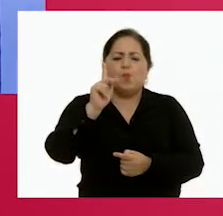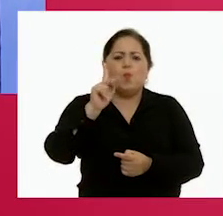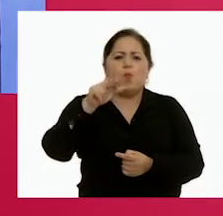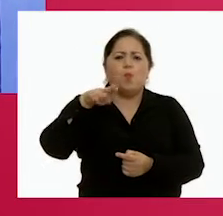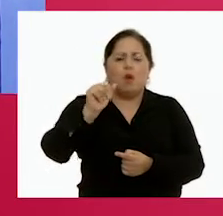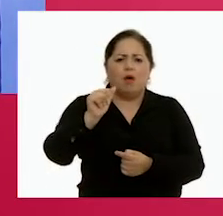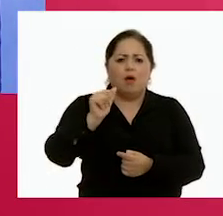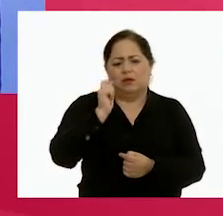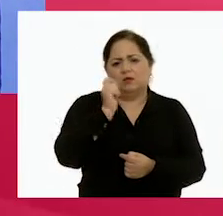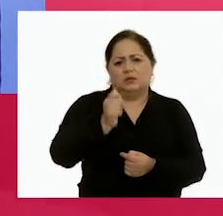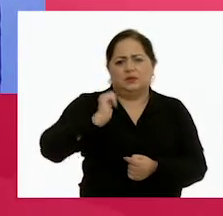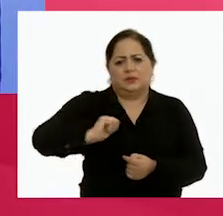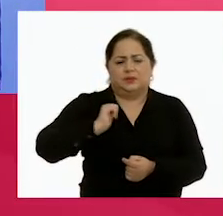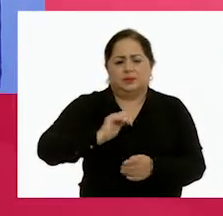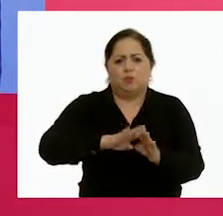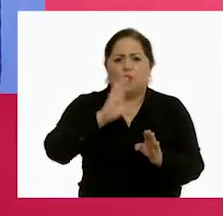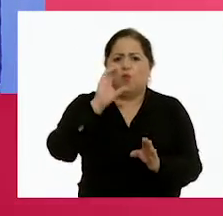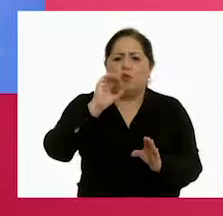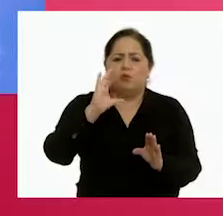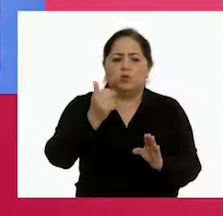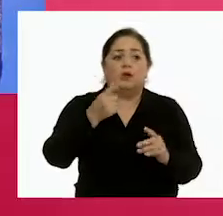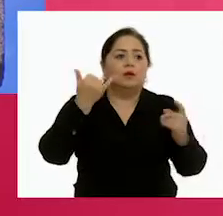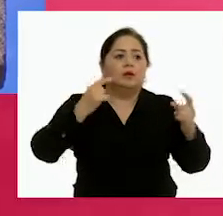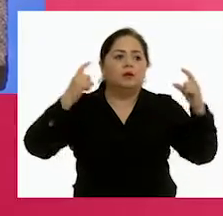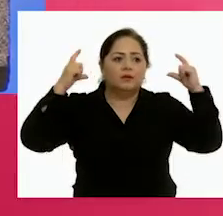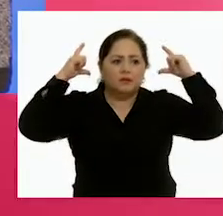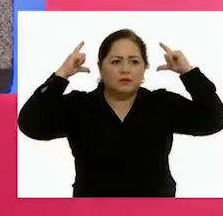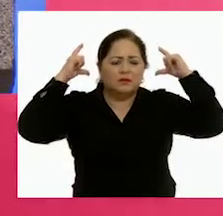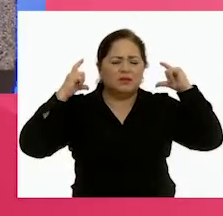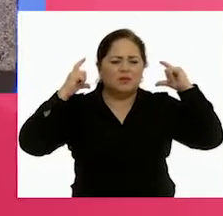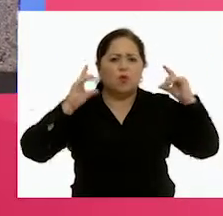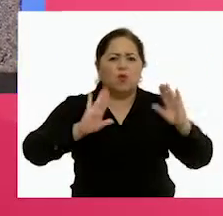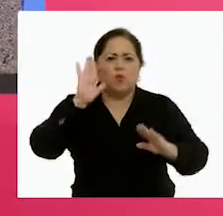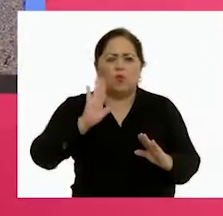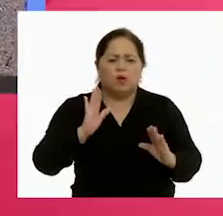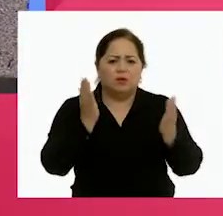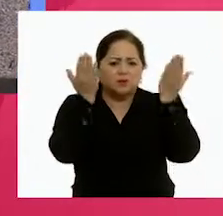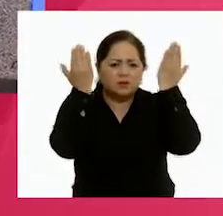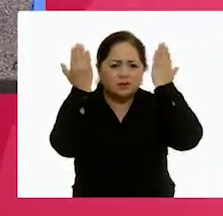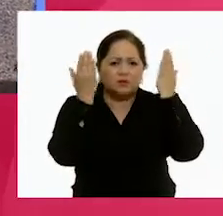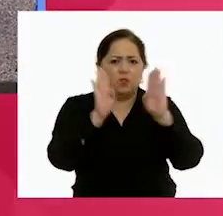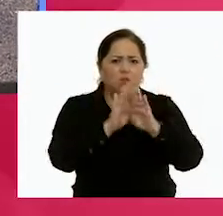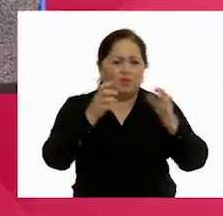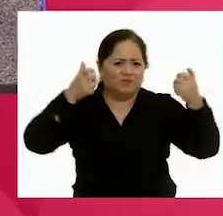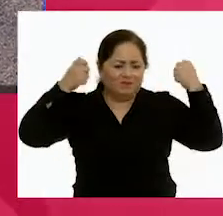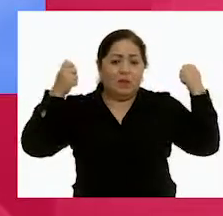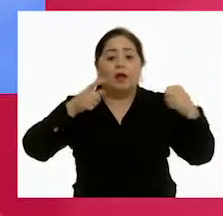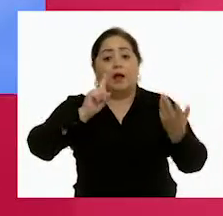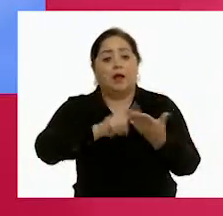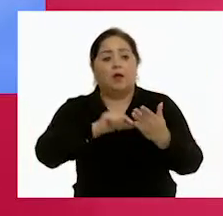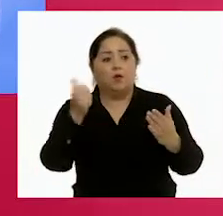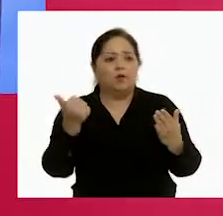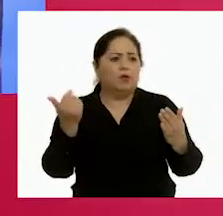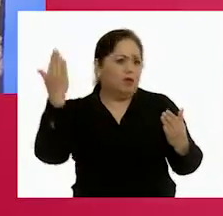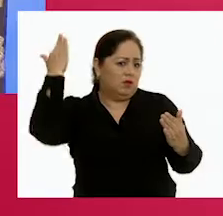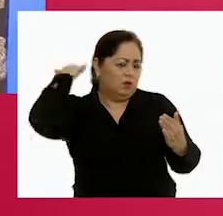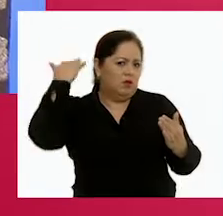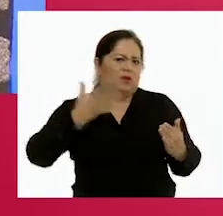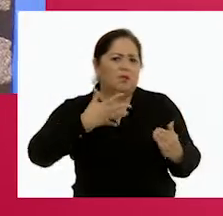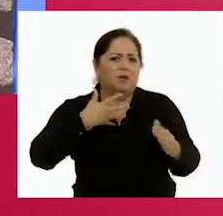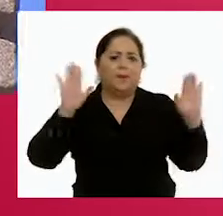hexágonos que posiblemente eran elementos de concha. Las orejeras son de forma tubular, o sea, son muy alargadas. En la parte frontal lleva un